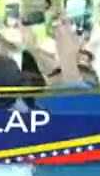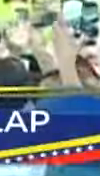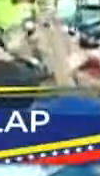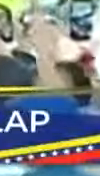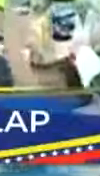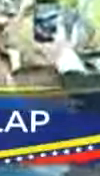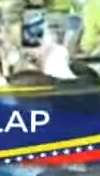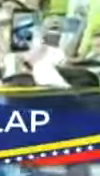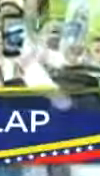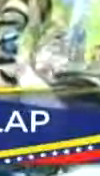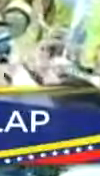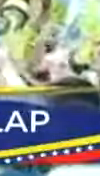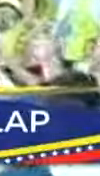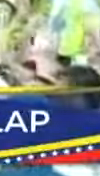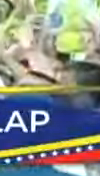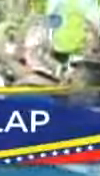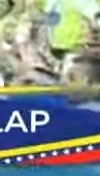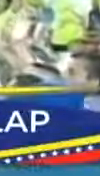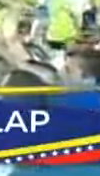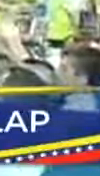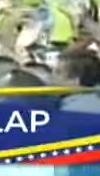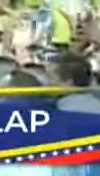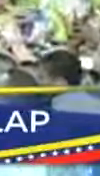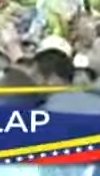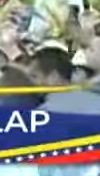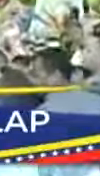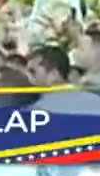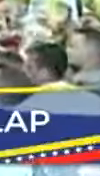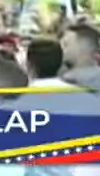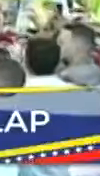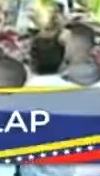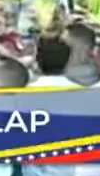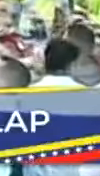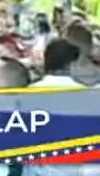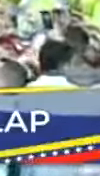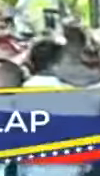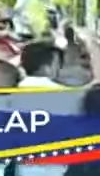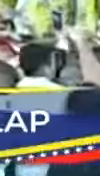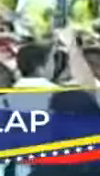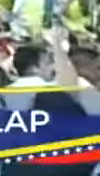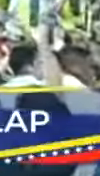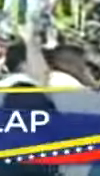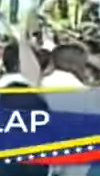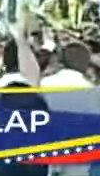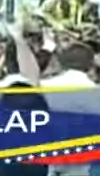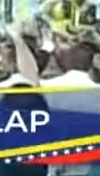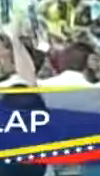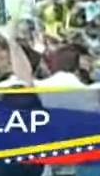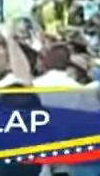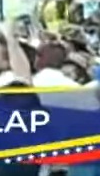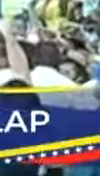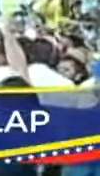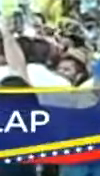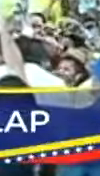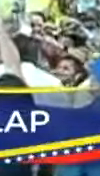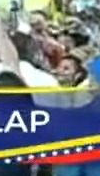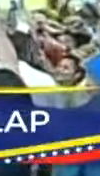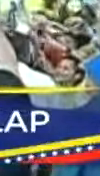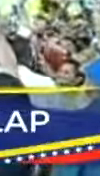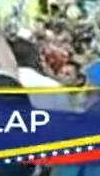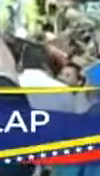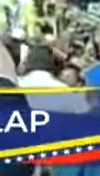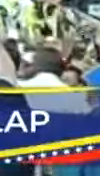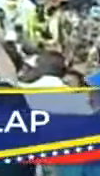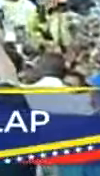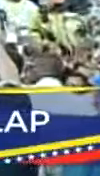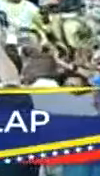jefe de Estado aseguraba que la producción de los CLAP es la clave del futuro de Venezuela. Igualmente afirmó que se han consolidado